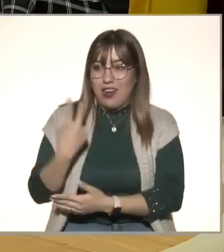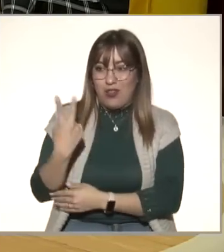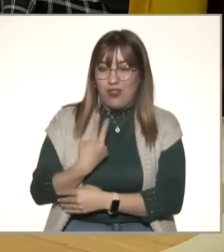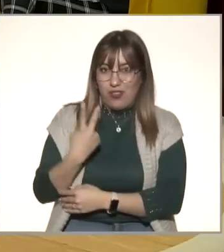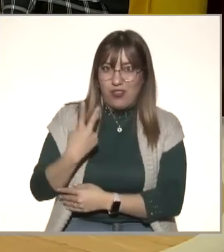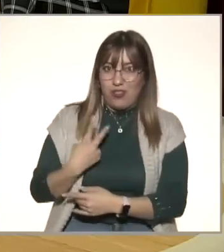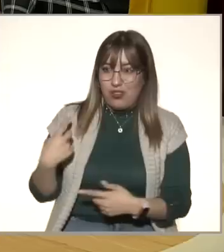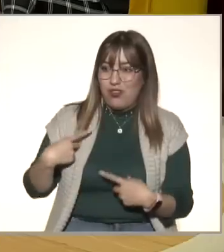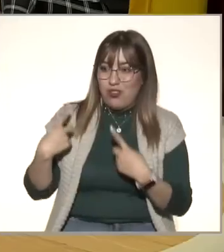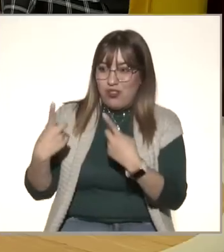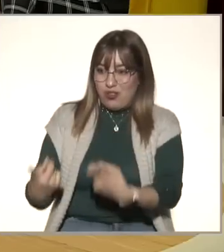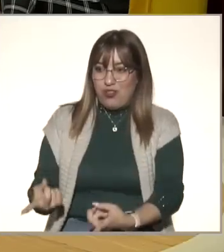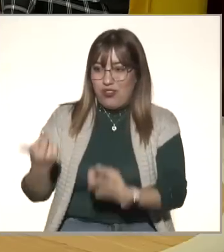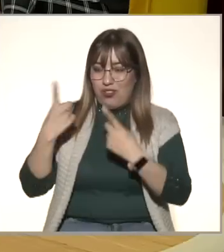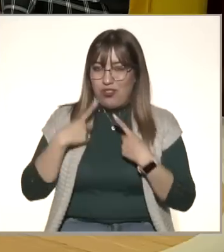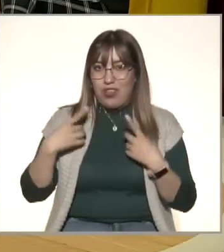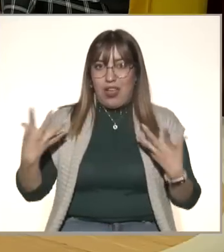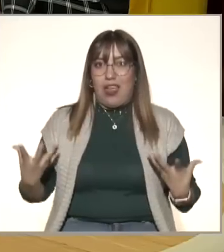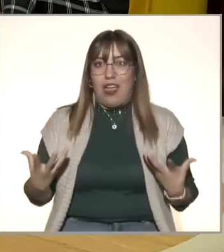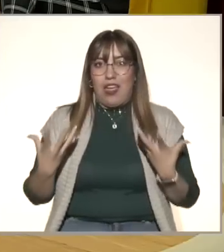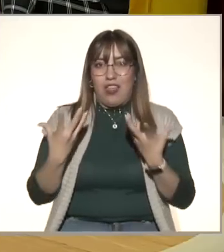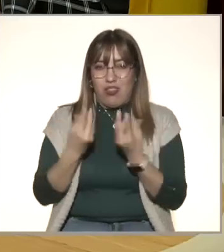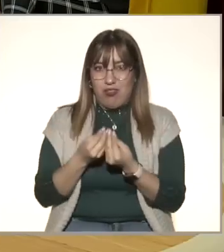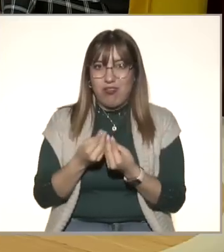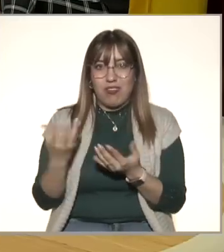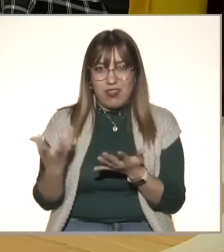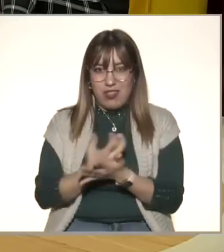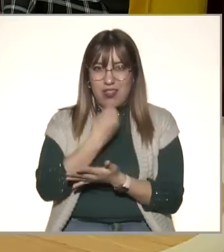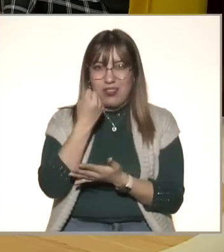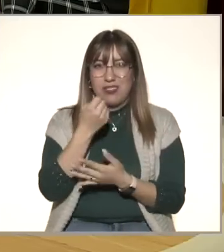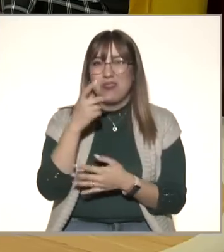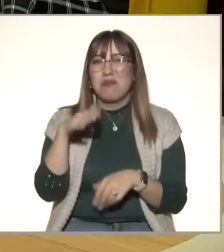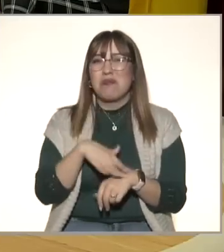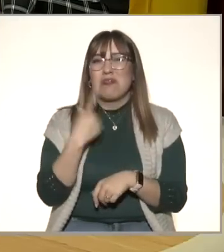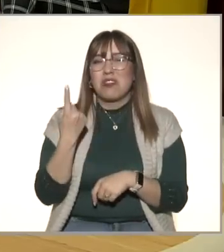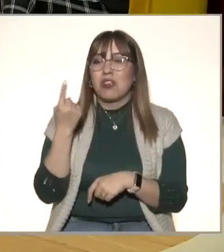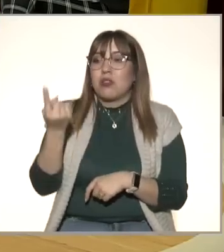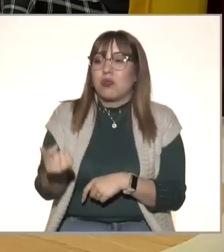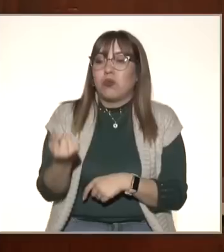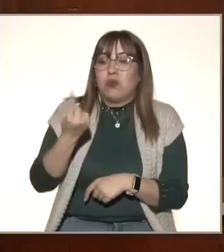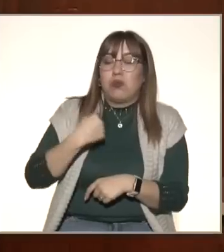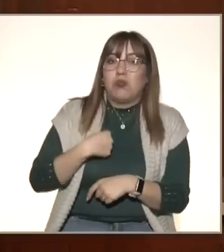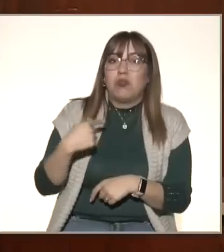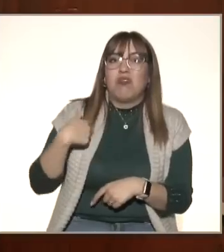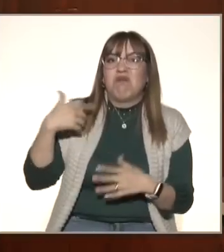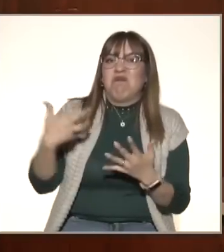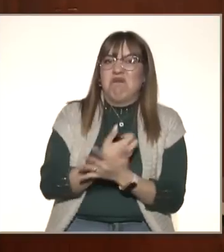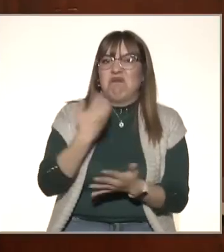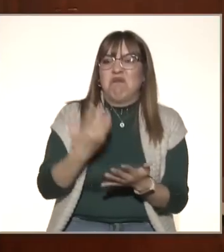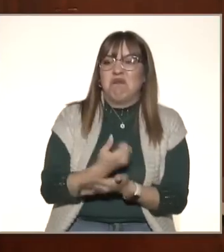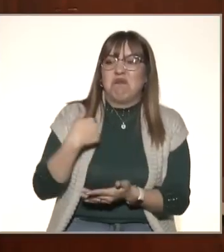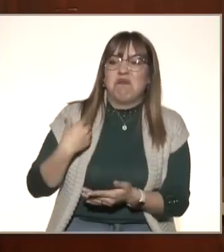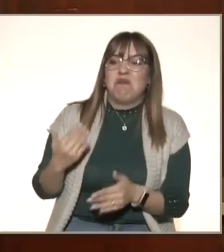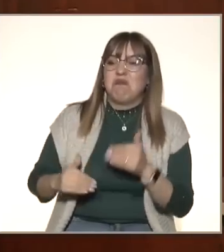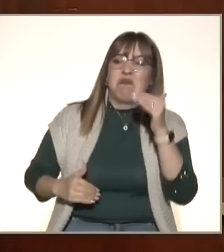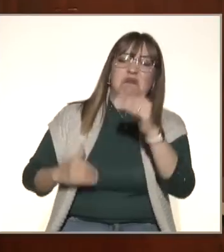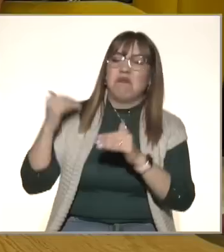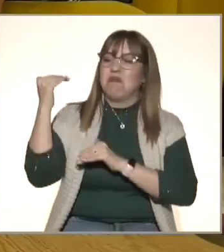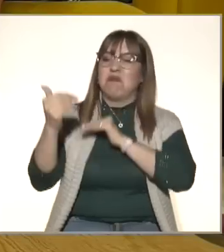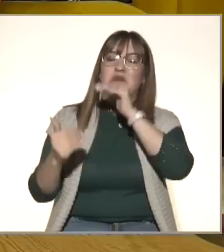todos. Sí, porque luego cuando cada quien se aferra a su idea, pues los dos pierden. Se pierde Todo el mundo tiempo, se pierde. pierde energía y al final no se